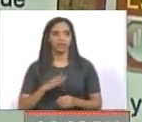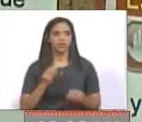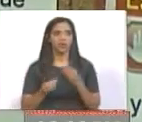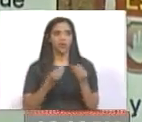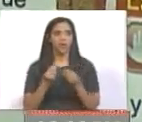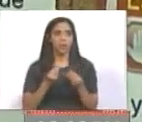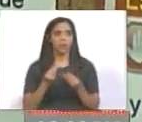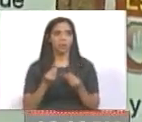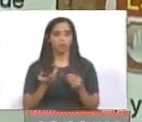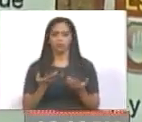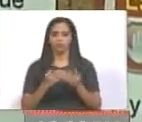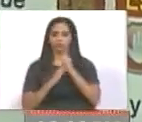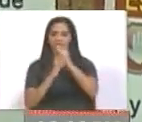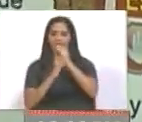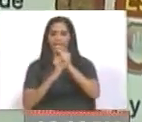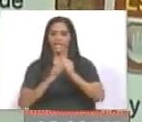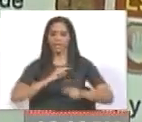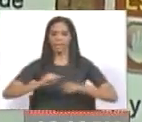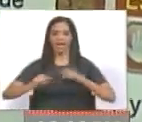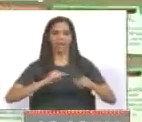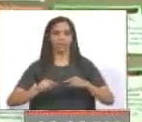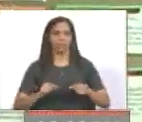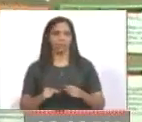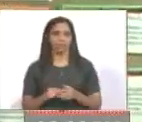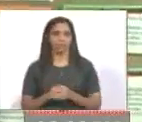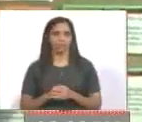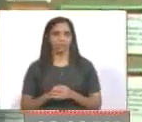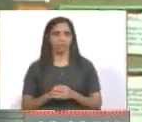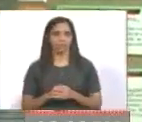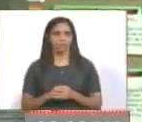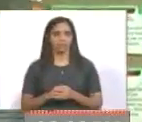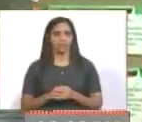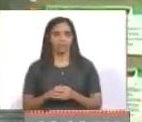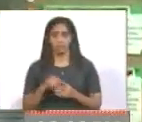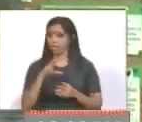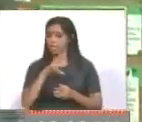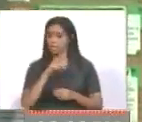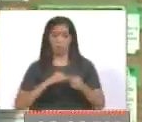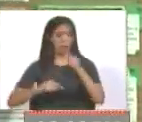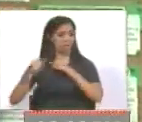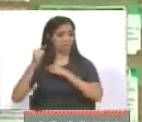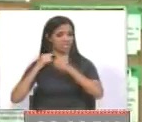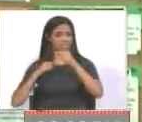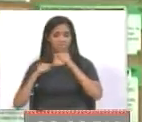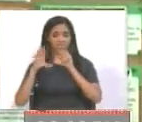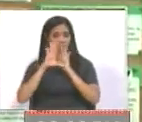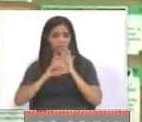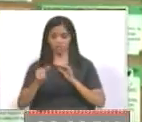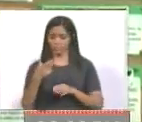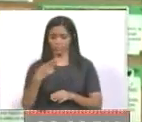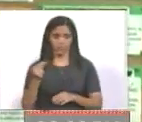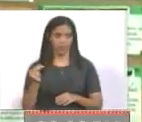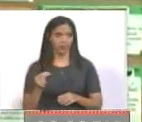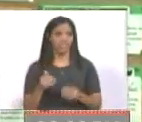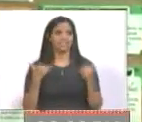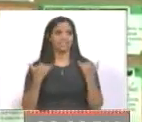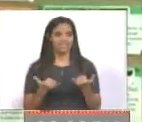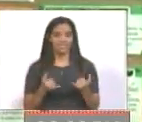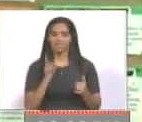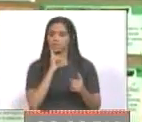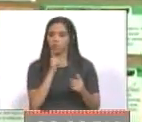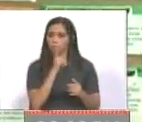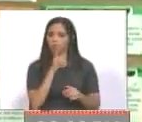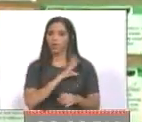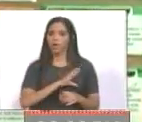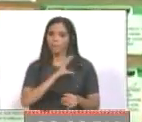cabeza de mando. Y no echa para atrás la constituyente. No. No, ya se nombró una comisión donde